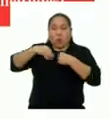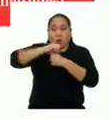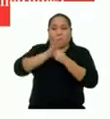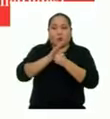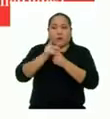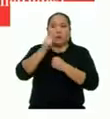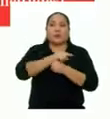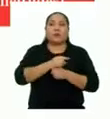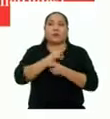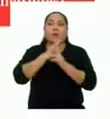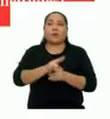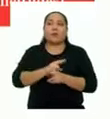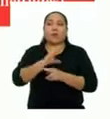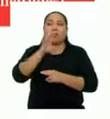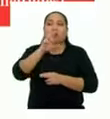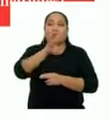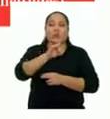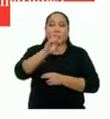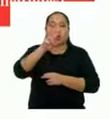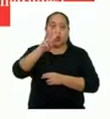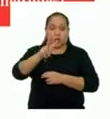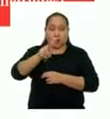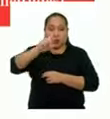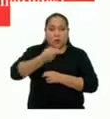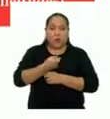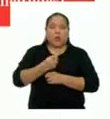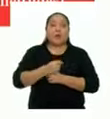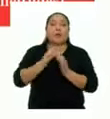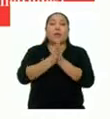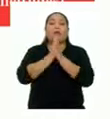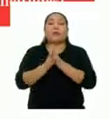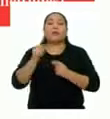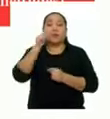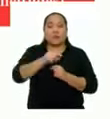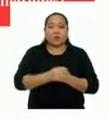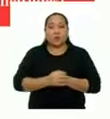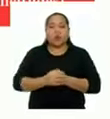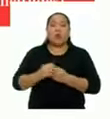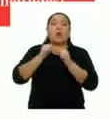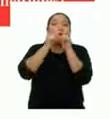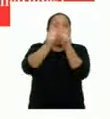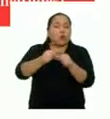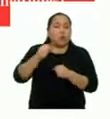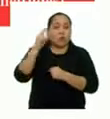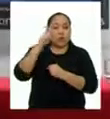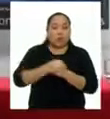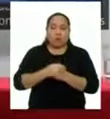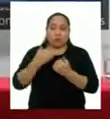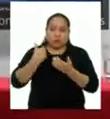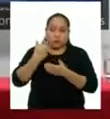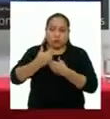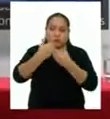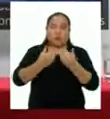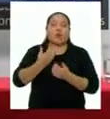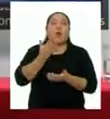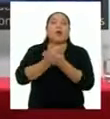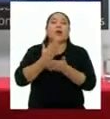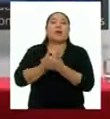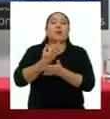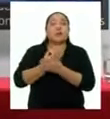La siguiente. Esto vino acompañado del continuo fortalecimiento del sistema de inspección del trabajo para garantizar un